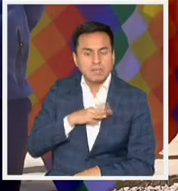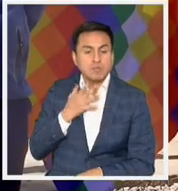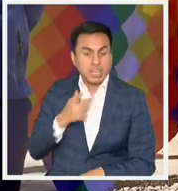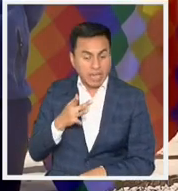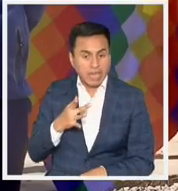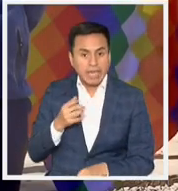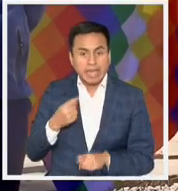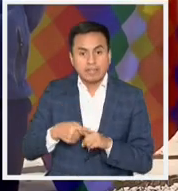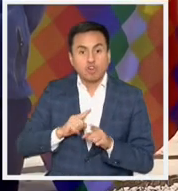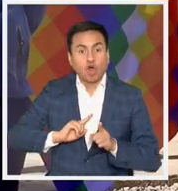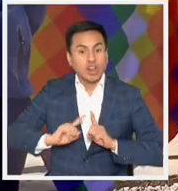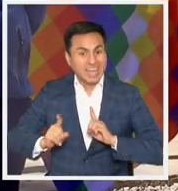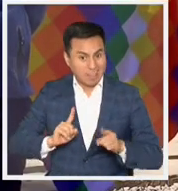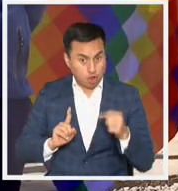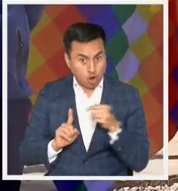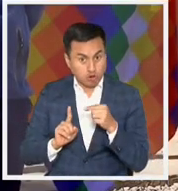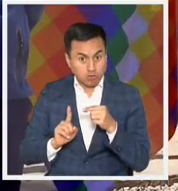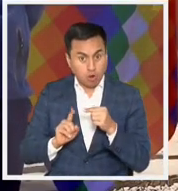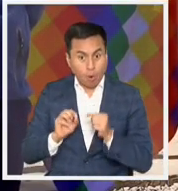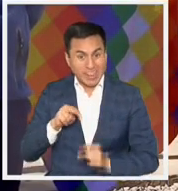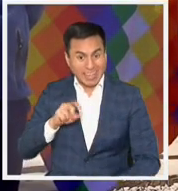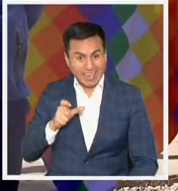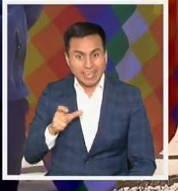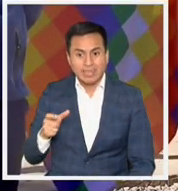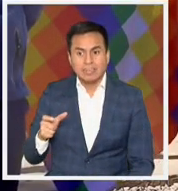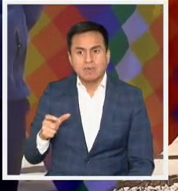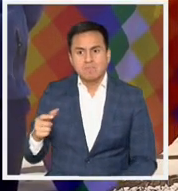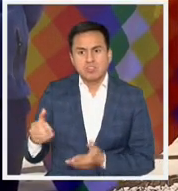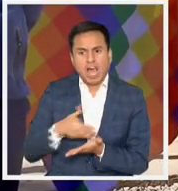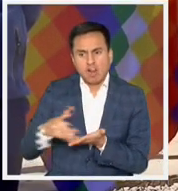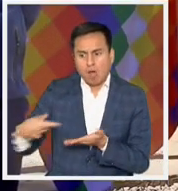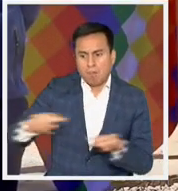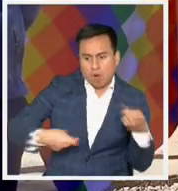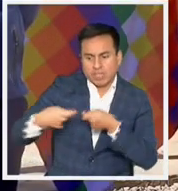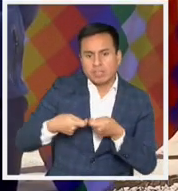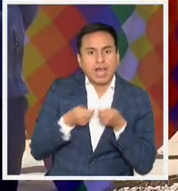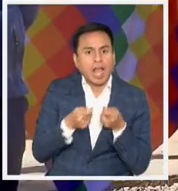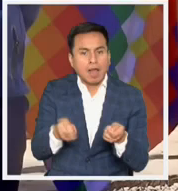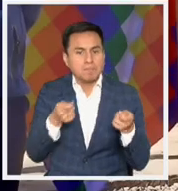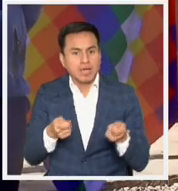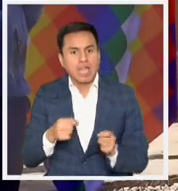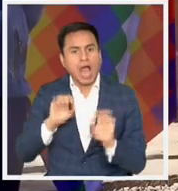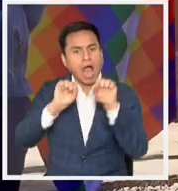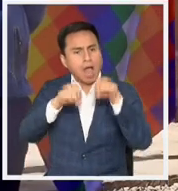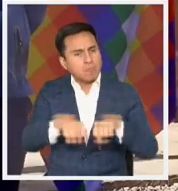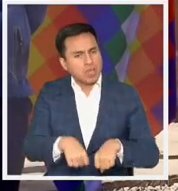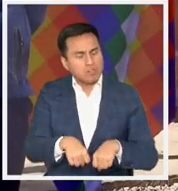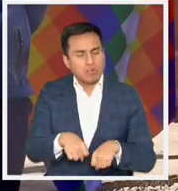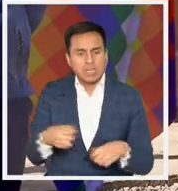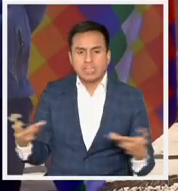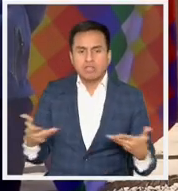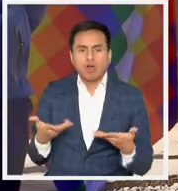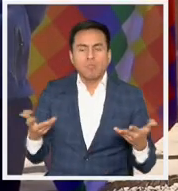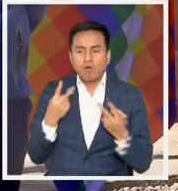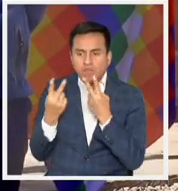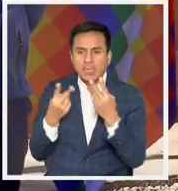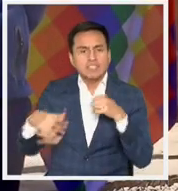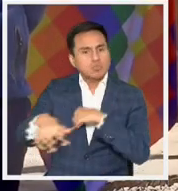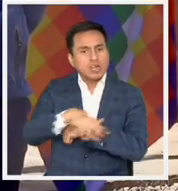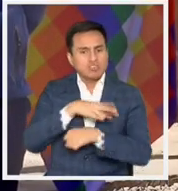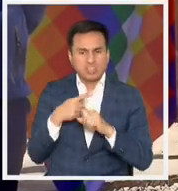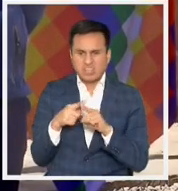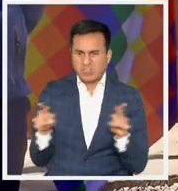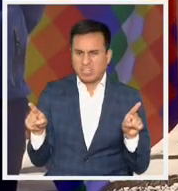después de que el excoordinador de esta ONG recibiera los millonarios aportes para la campaña del apruebo. En ese sentido, ¿cómo ve esta situación,